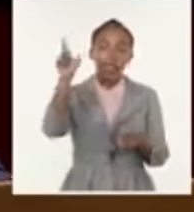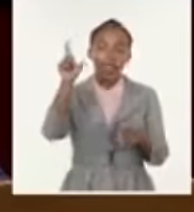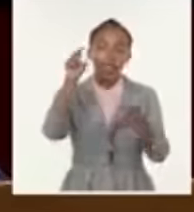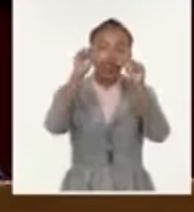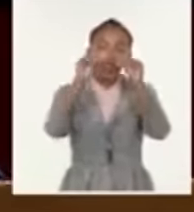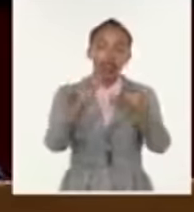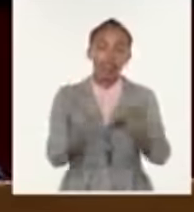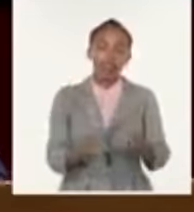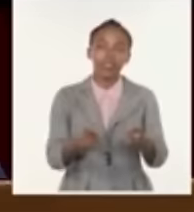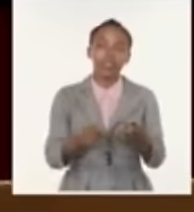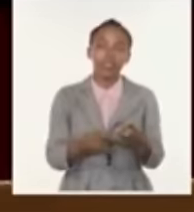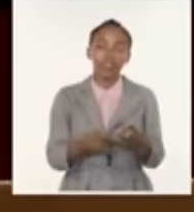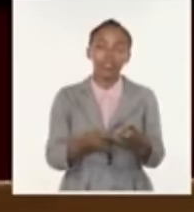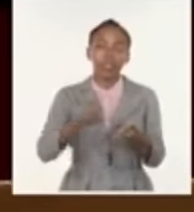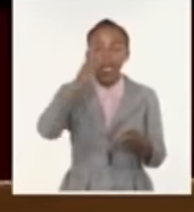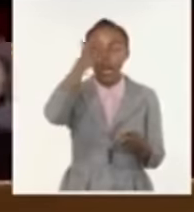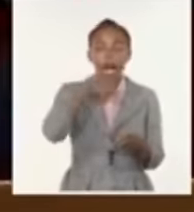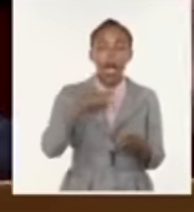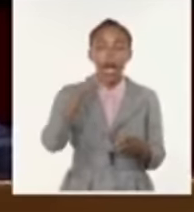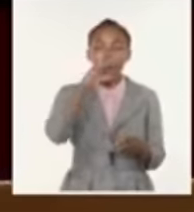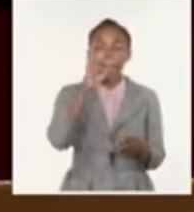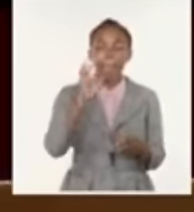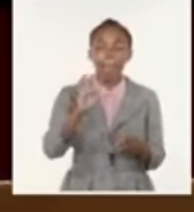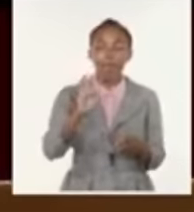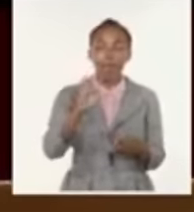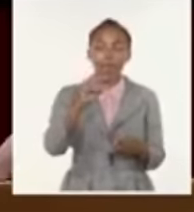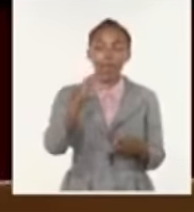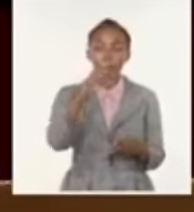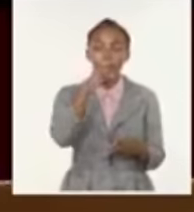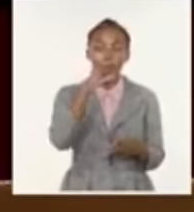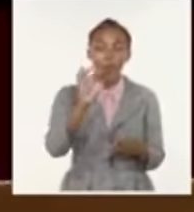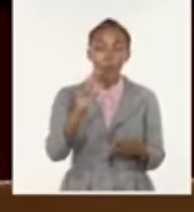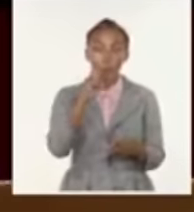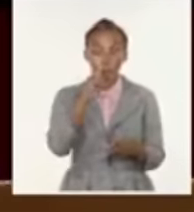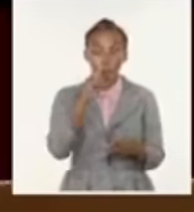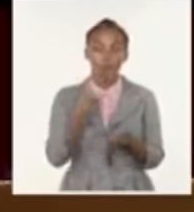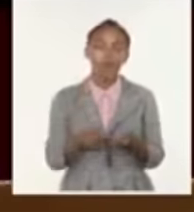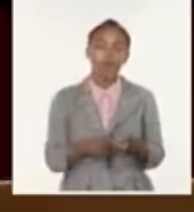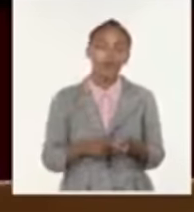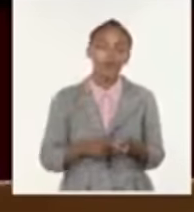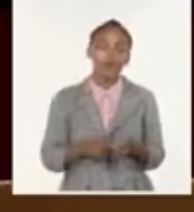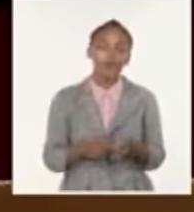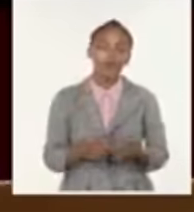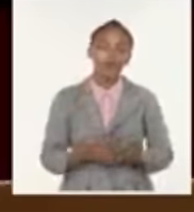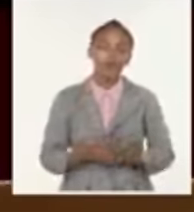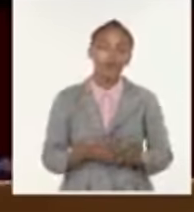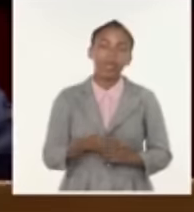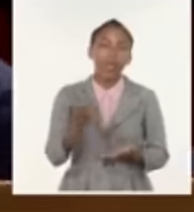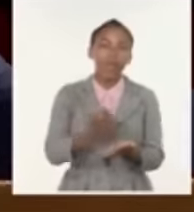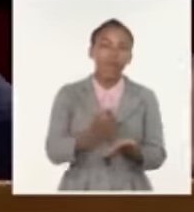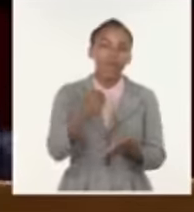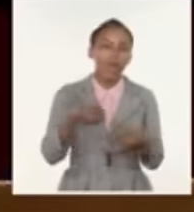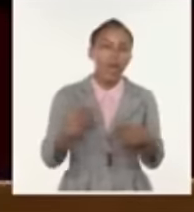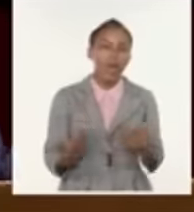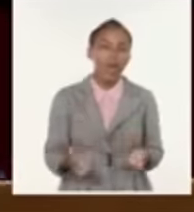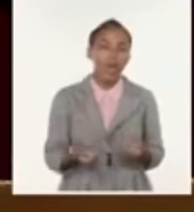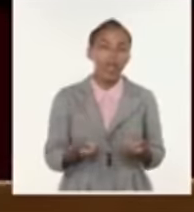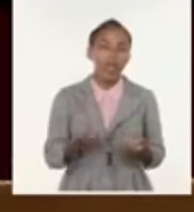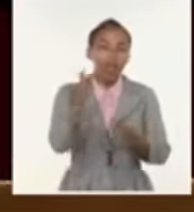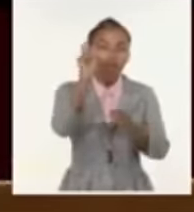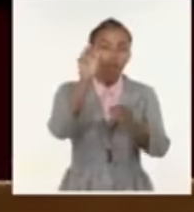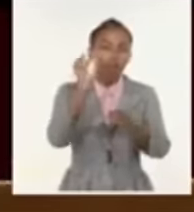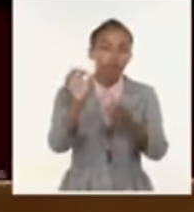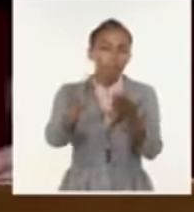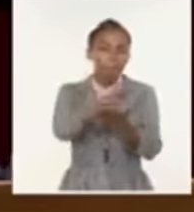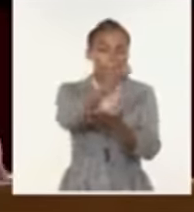contenedores de carbón para exportar, y que si el costo, que si el financiamiento, que si esto lo otro. Bueno, se aprobaron ya esquemas que se están implementando